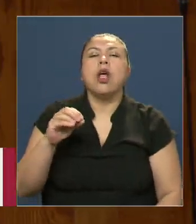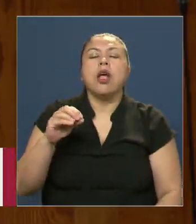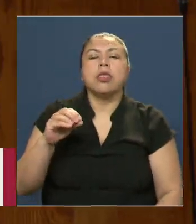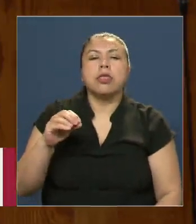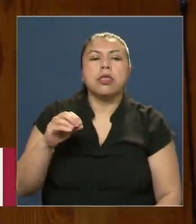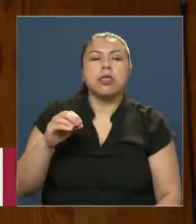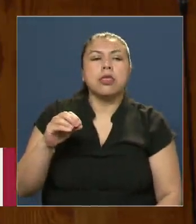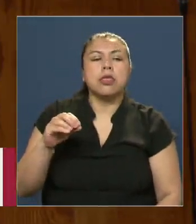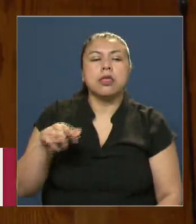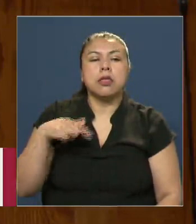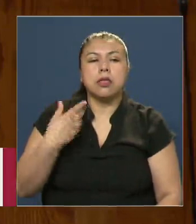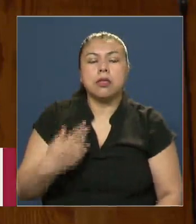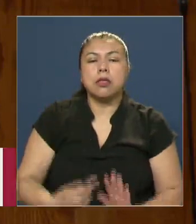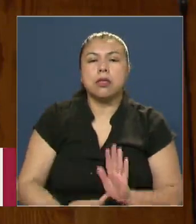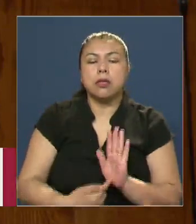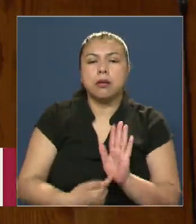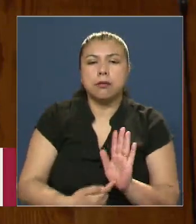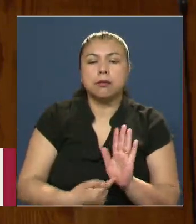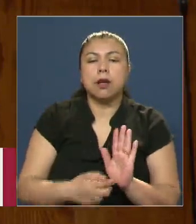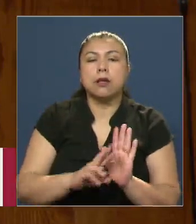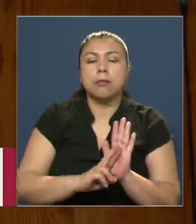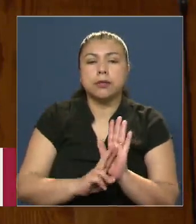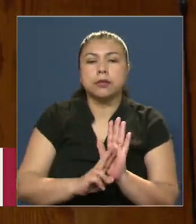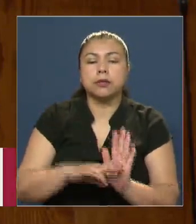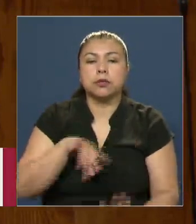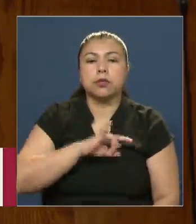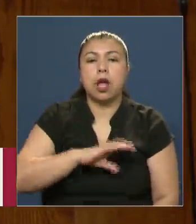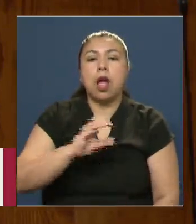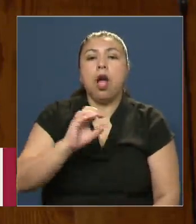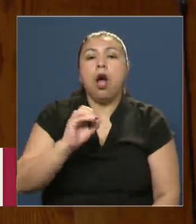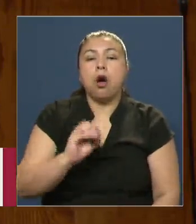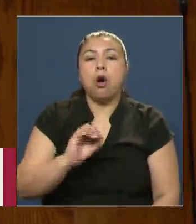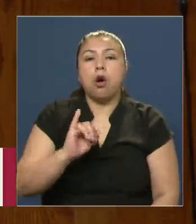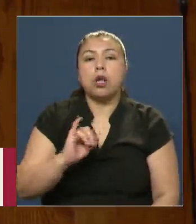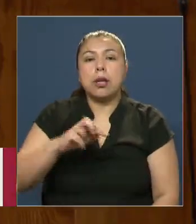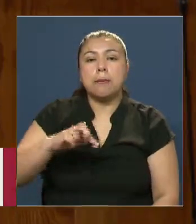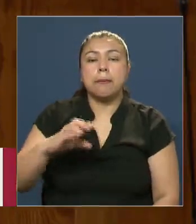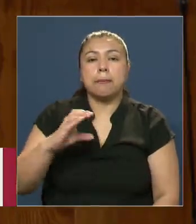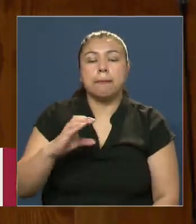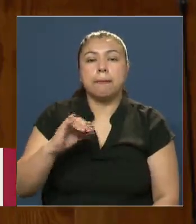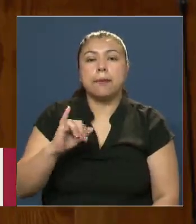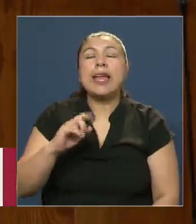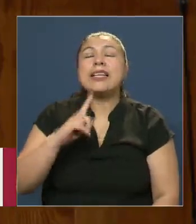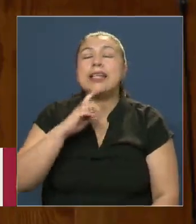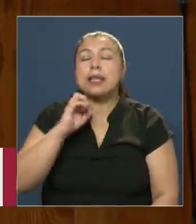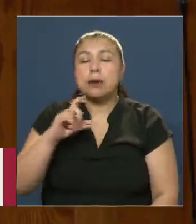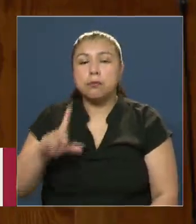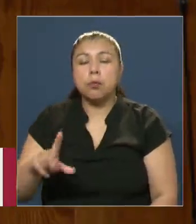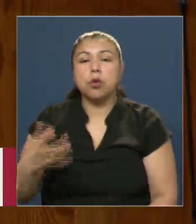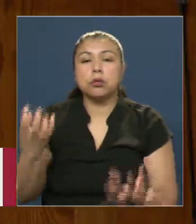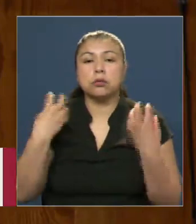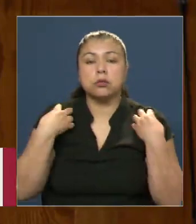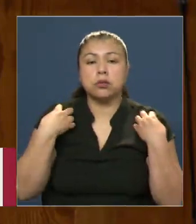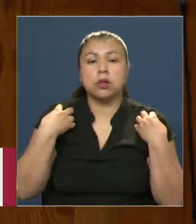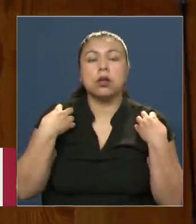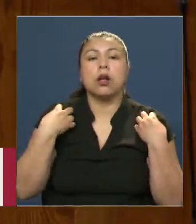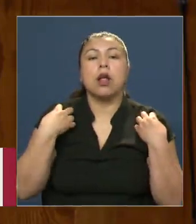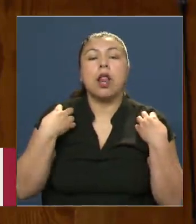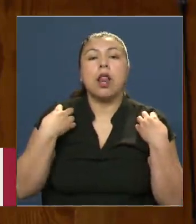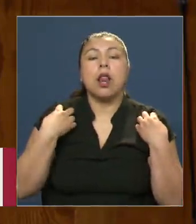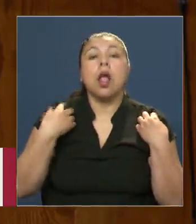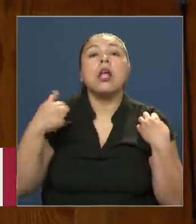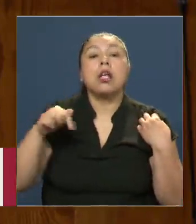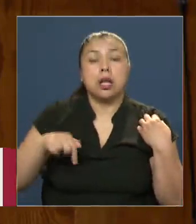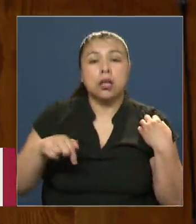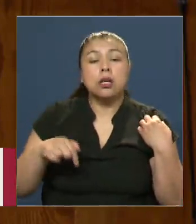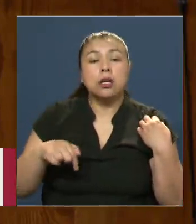Agrega el mensaje que la representación de Chile ante la OIPC Interpol está a cargo de la Policía de Investigaciones de